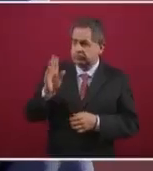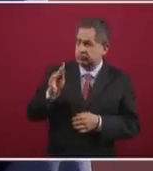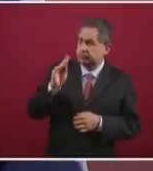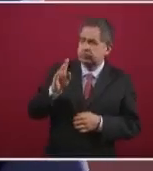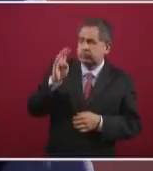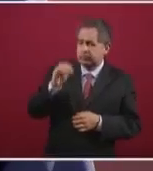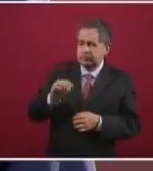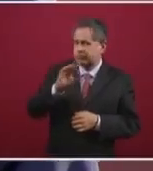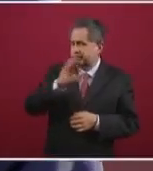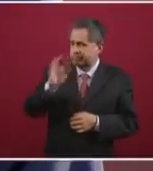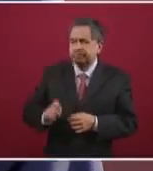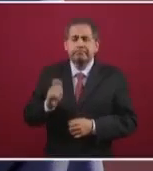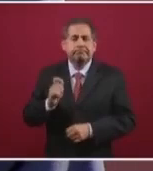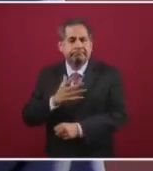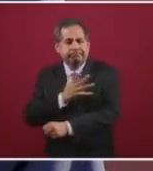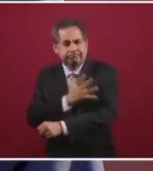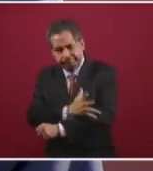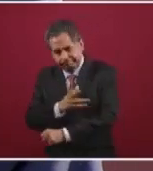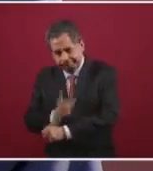99% es honestidad,